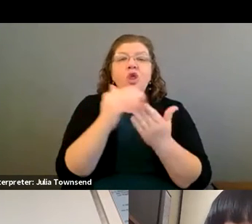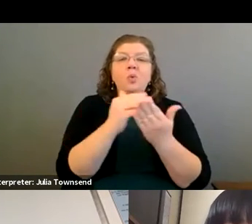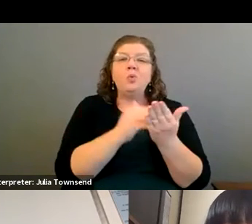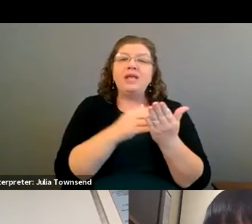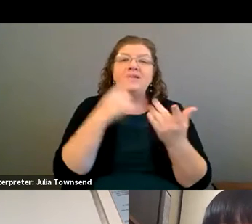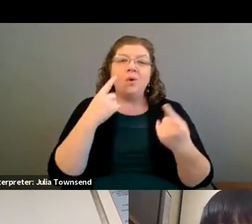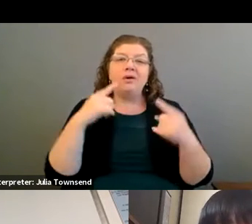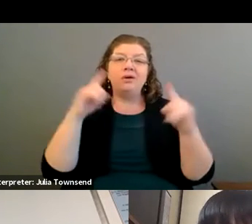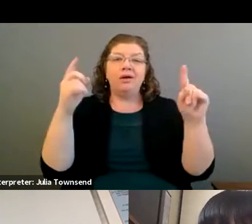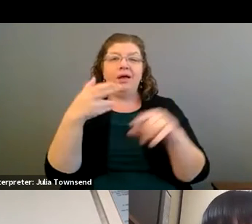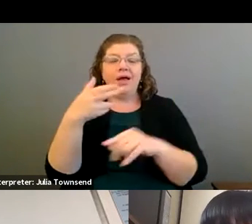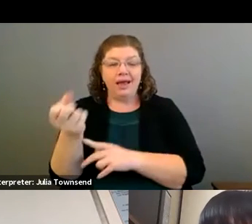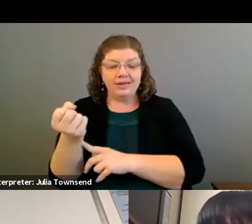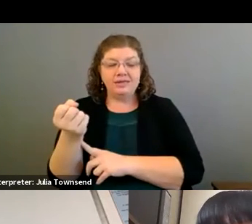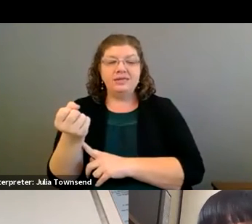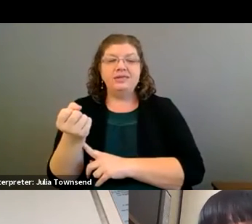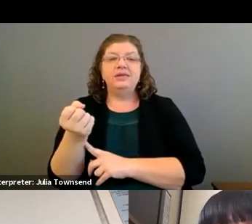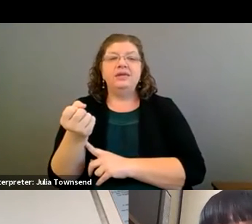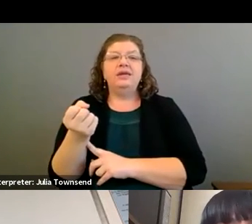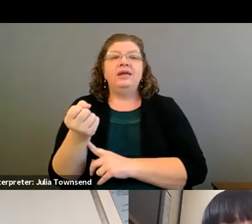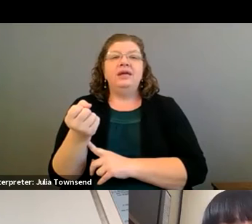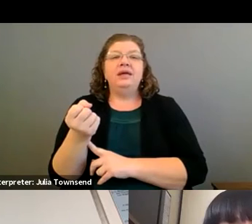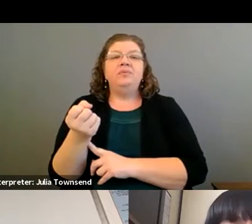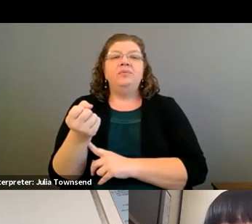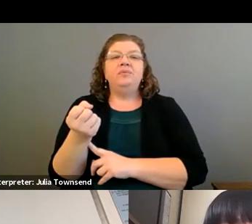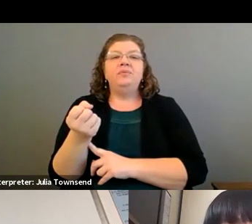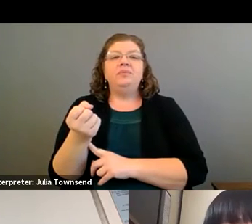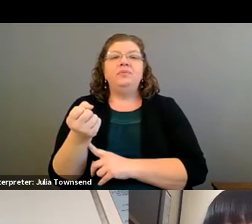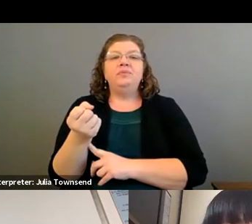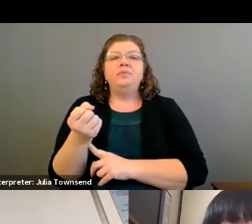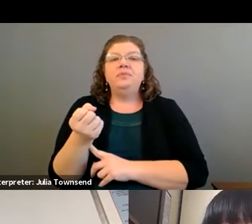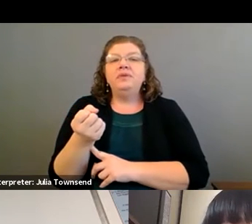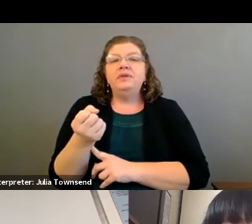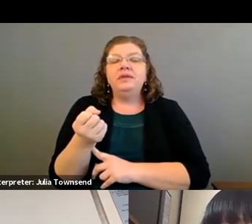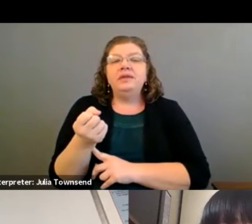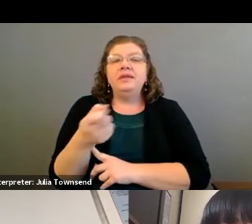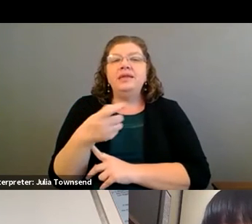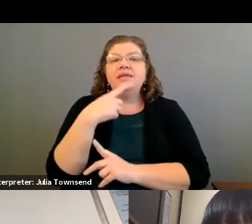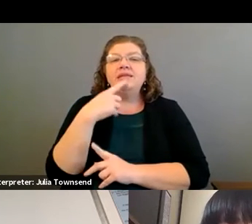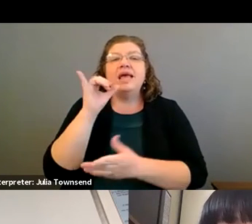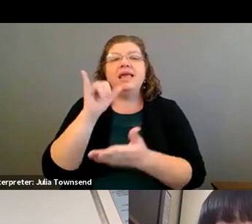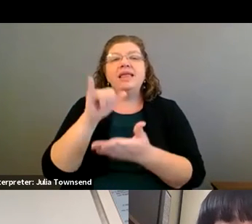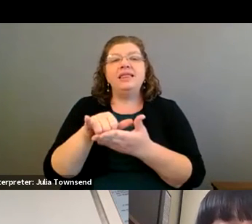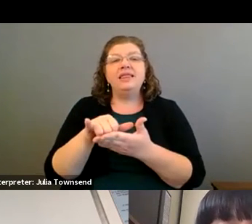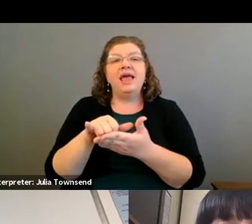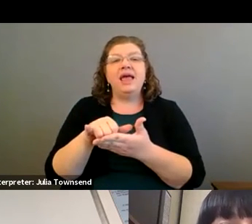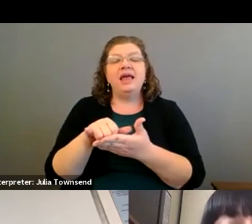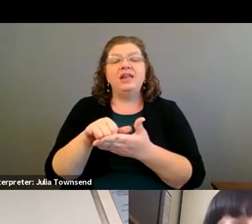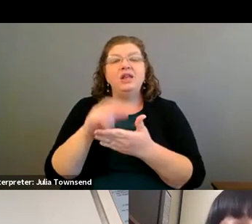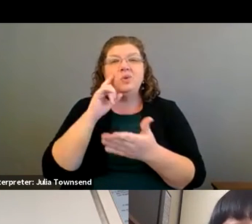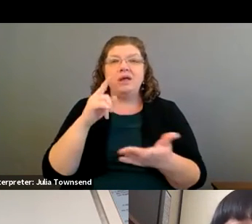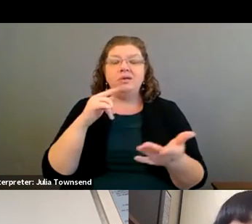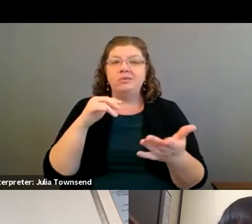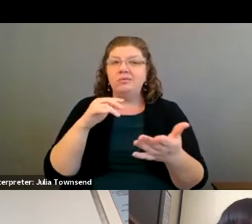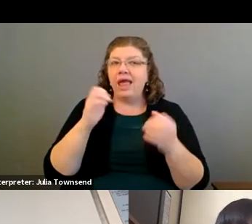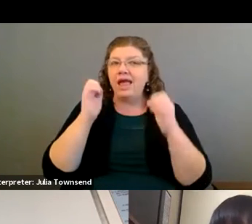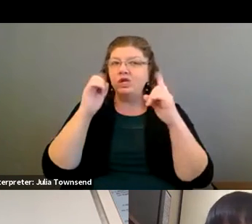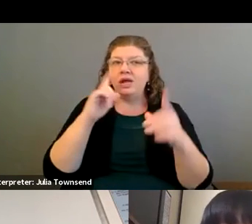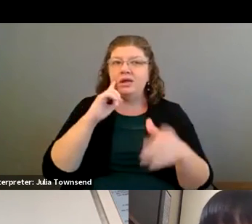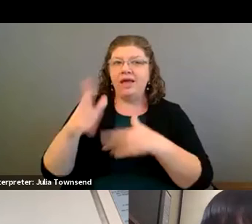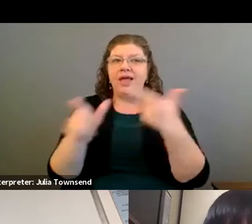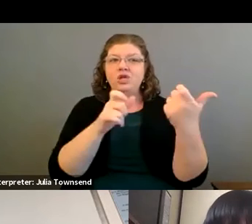que no existe una fórmula perfecta para ser una persona exitosa, pero yo puedo decir que la dedicación es un enorme